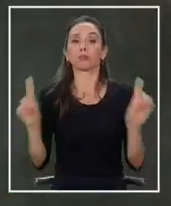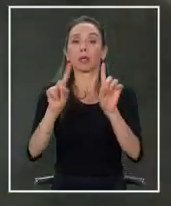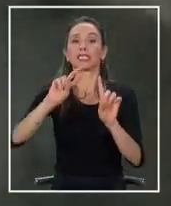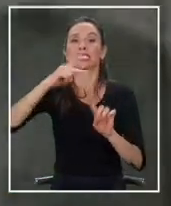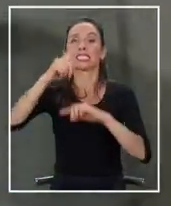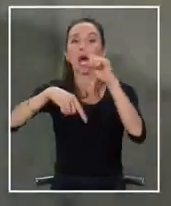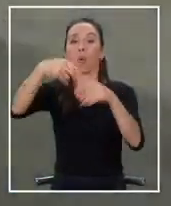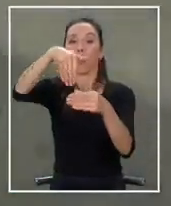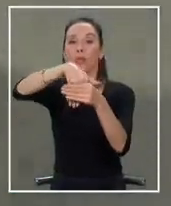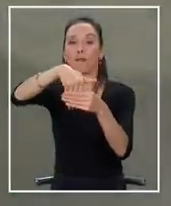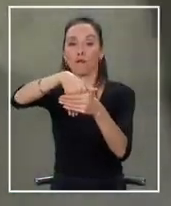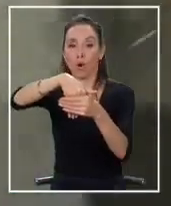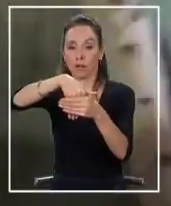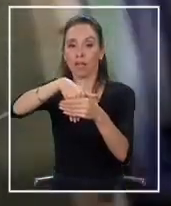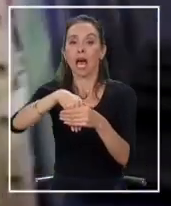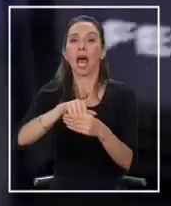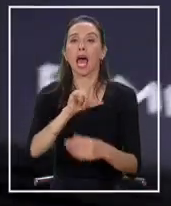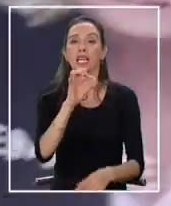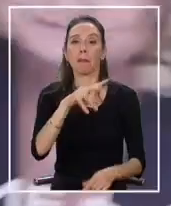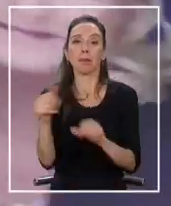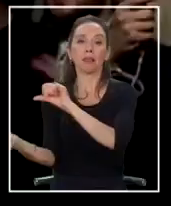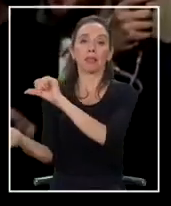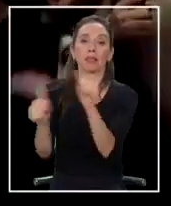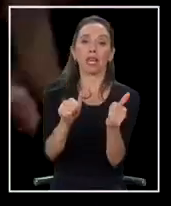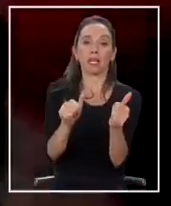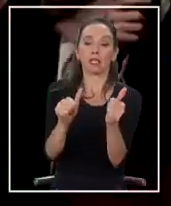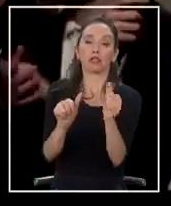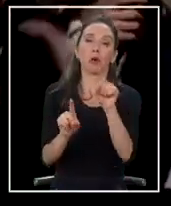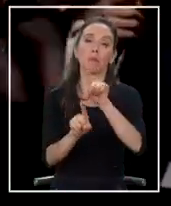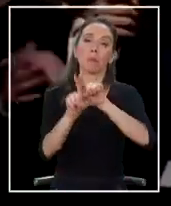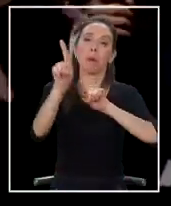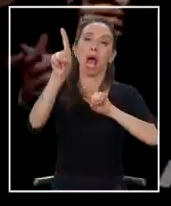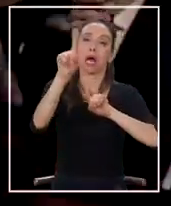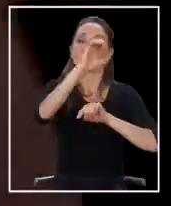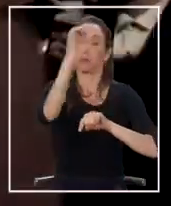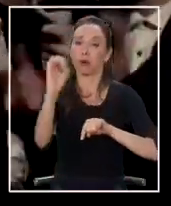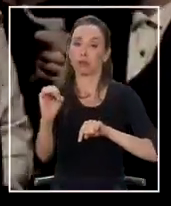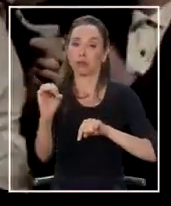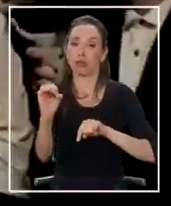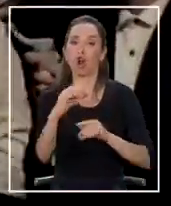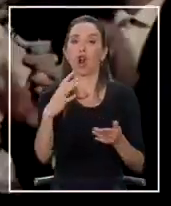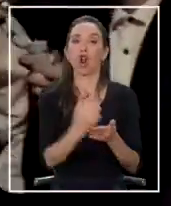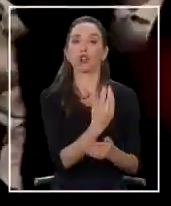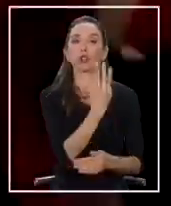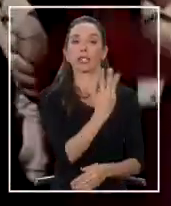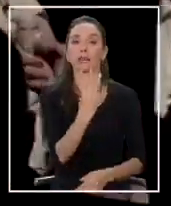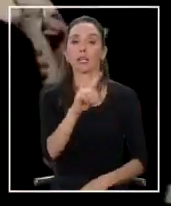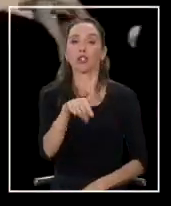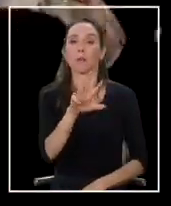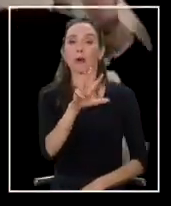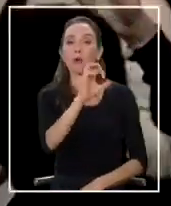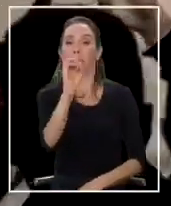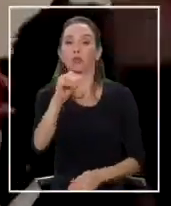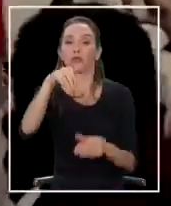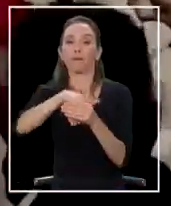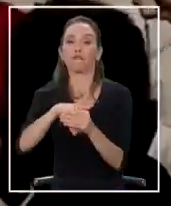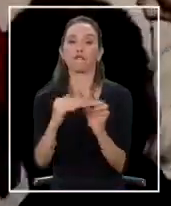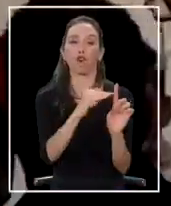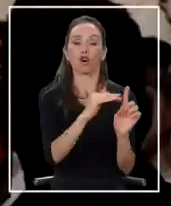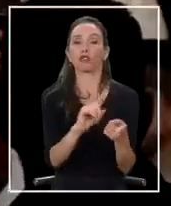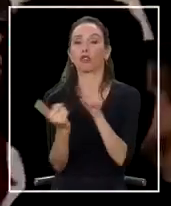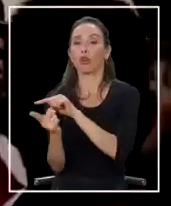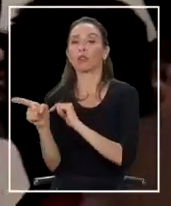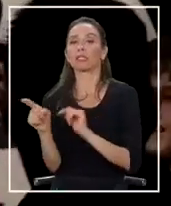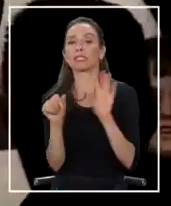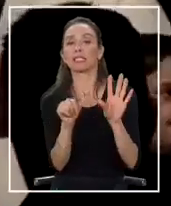vuelta presidencial. Allí Le Pen fue derrotada por una amplia diferencia, logrando solo un 33,9% versus